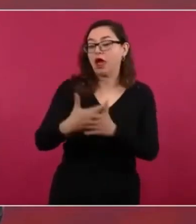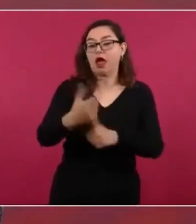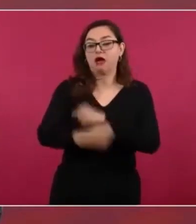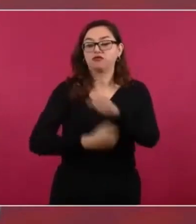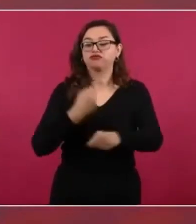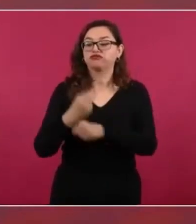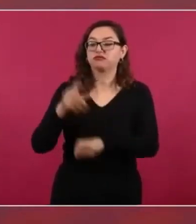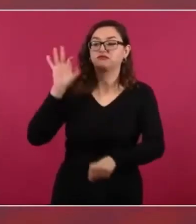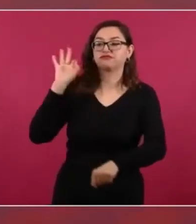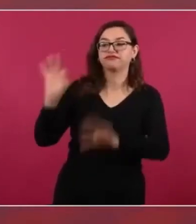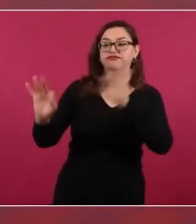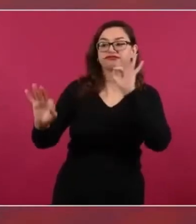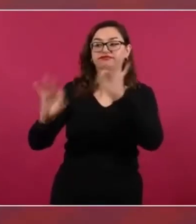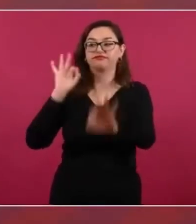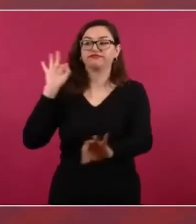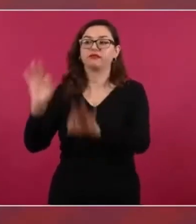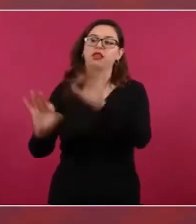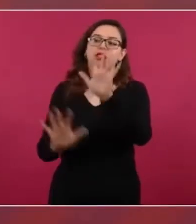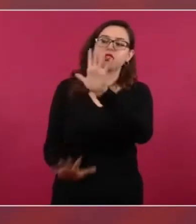para manipular.